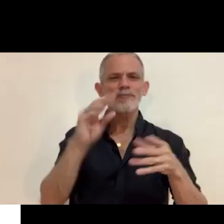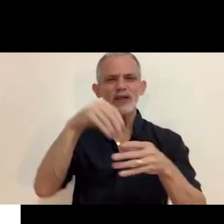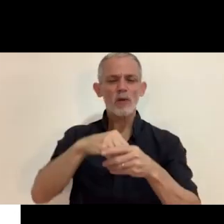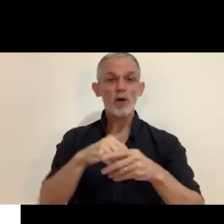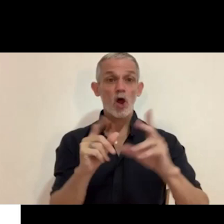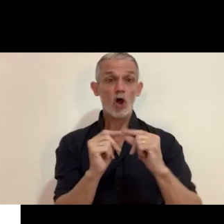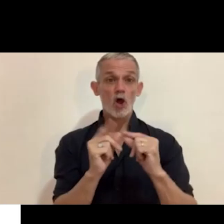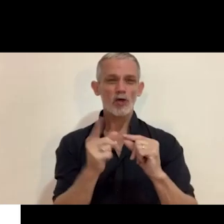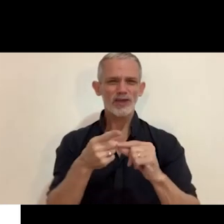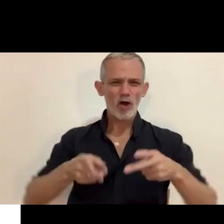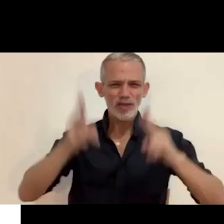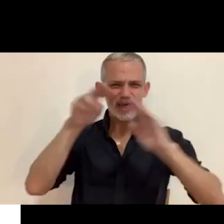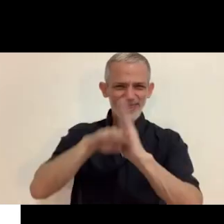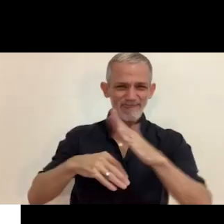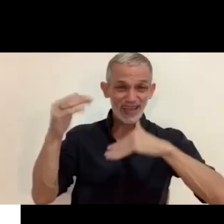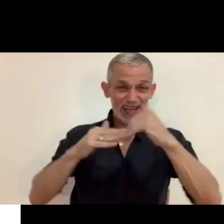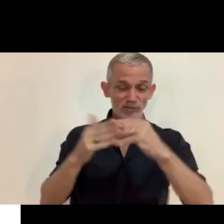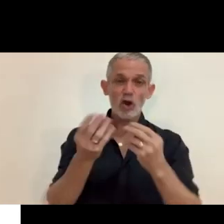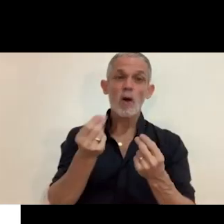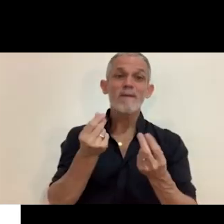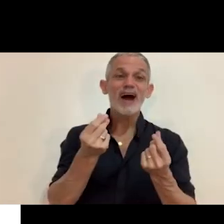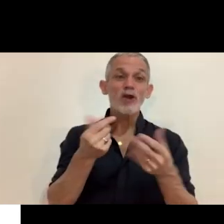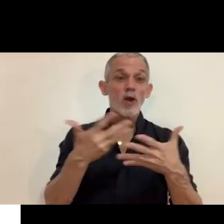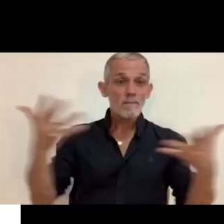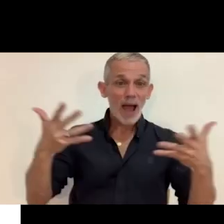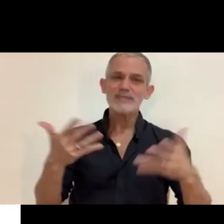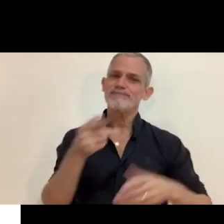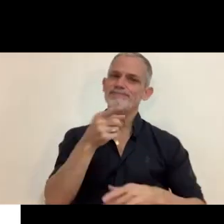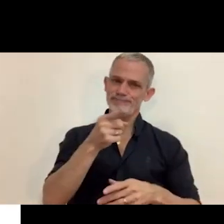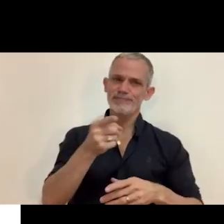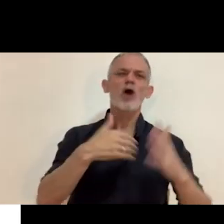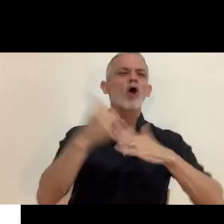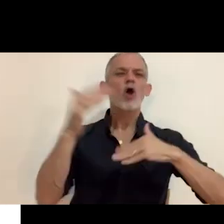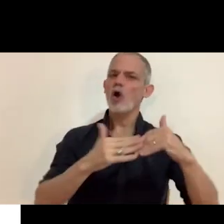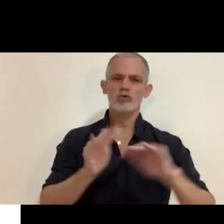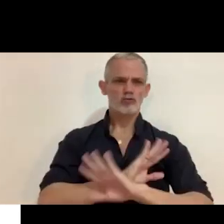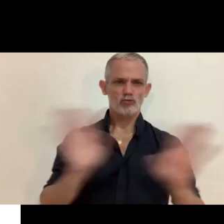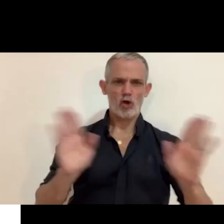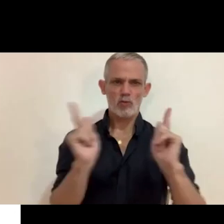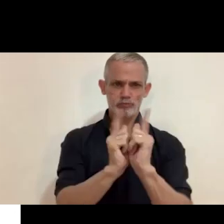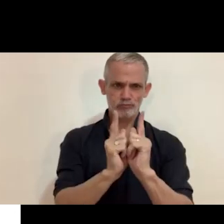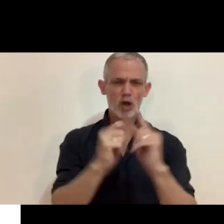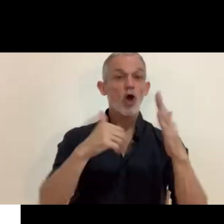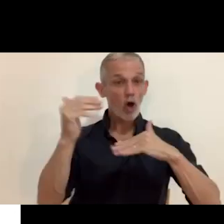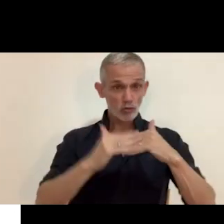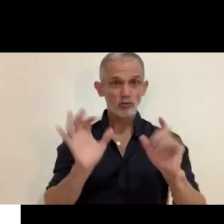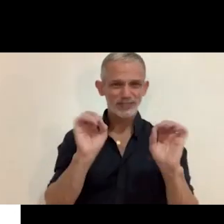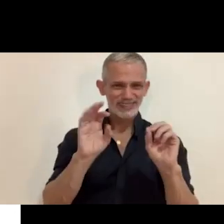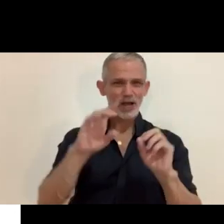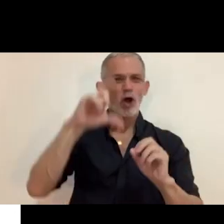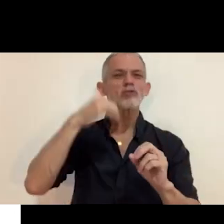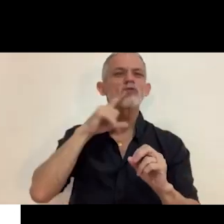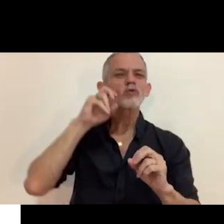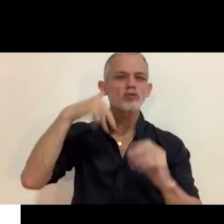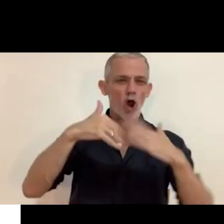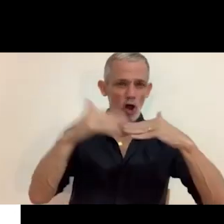de edificación o amplió el valor del inmueble, es una construcción. También quedarían dentro de